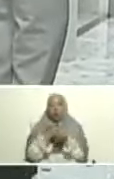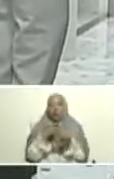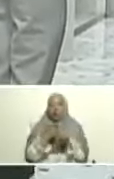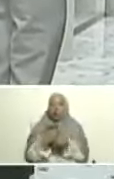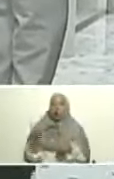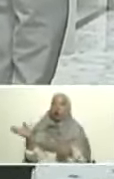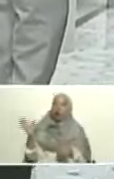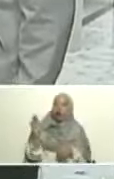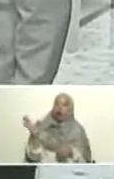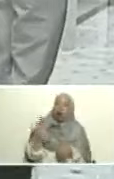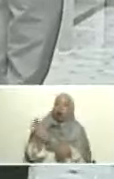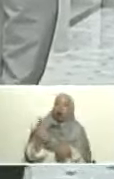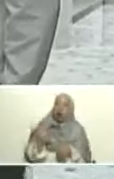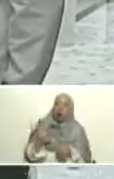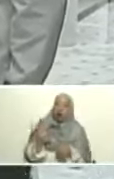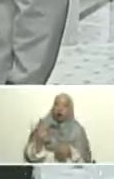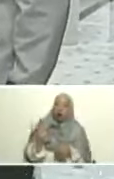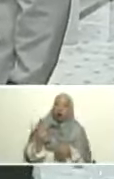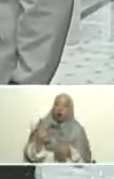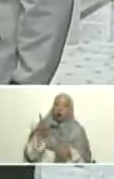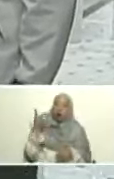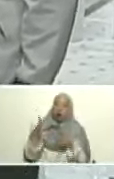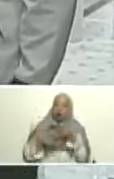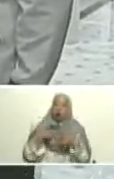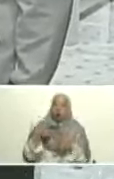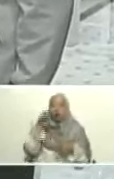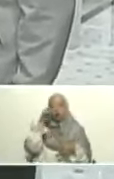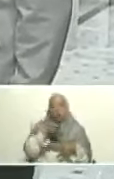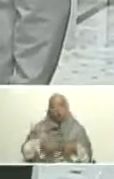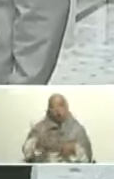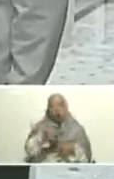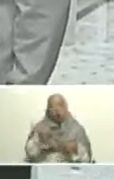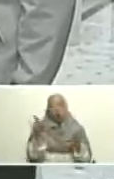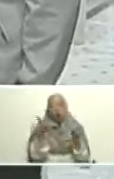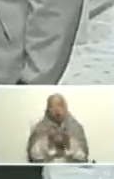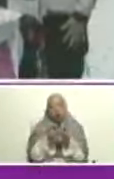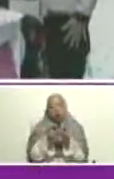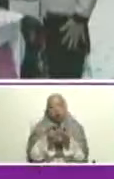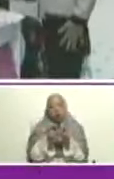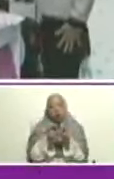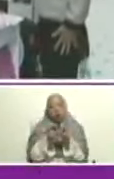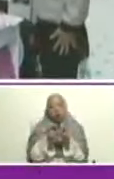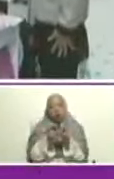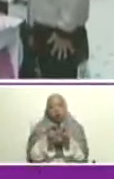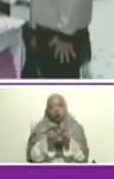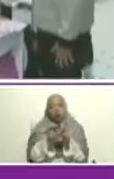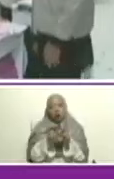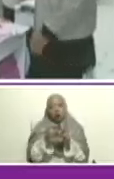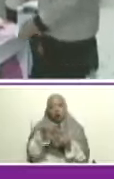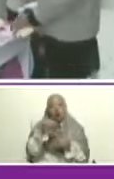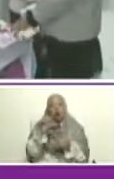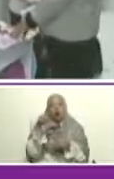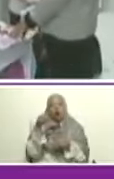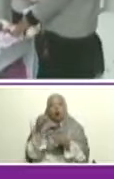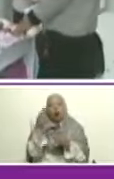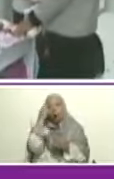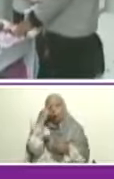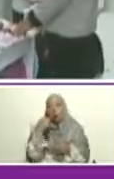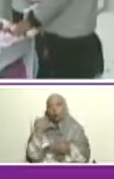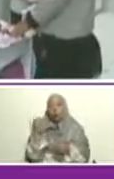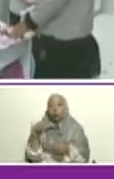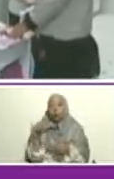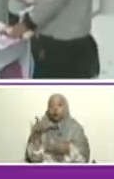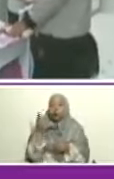Caracas. Lo estamos haciendo en un espacio pequeño, quería hablar con usted, porque abajo en San Antonio tenemos un espacio